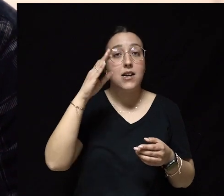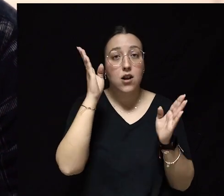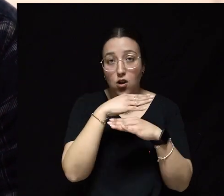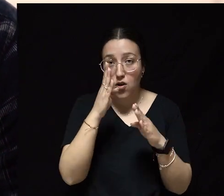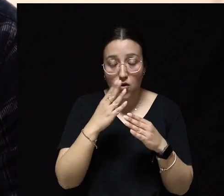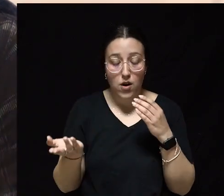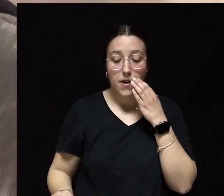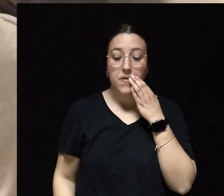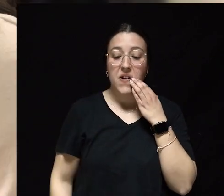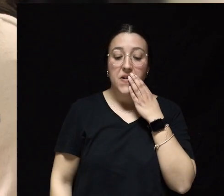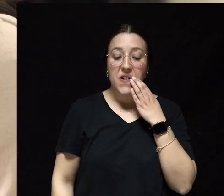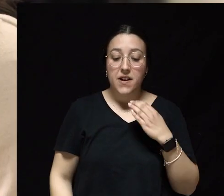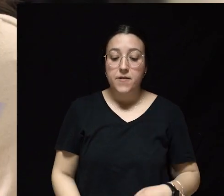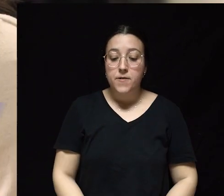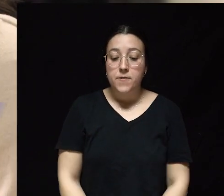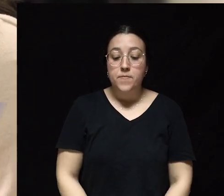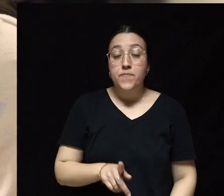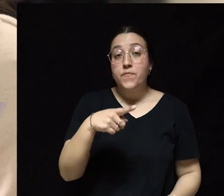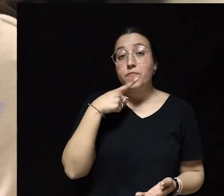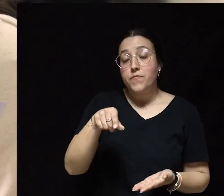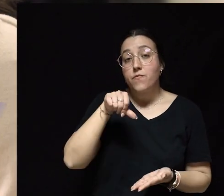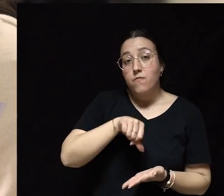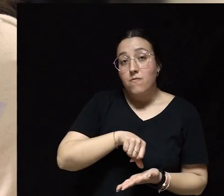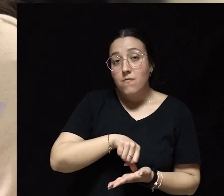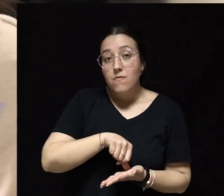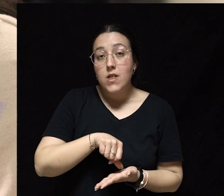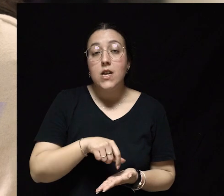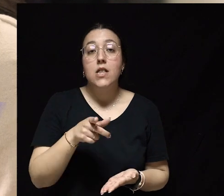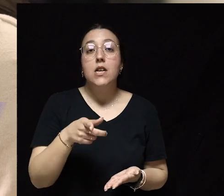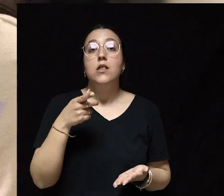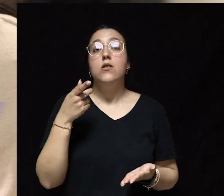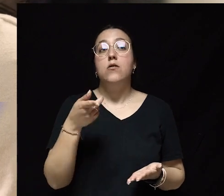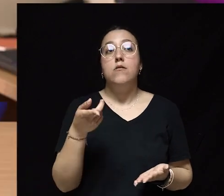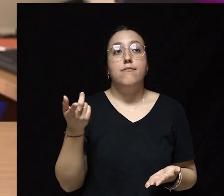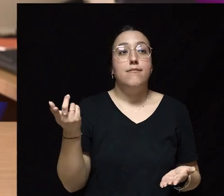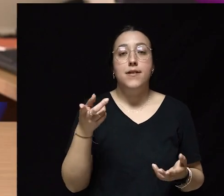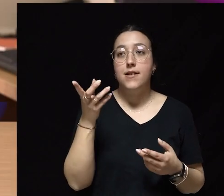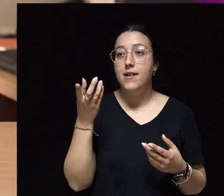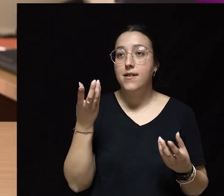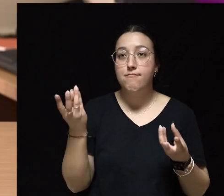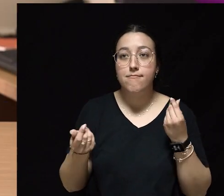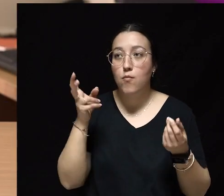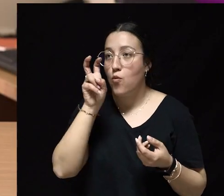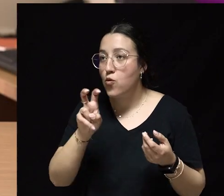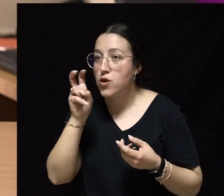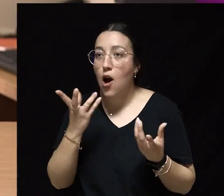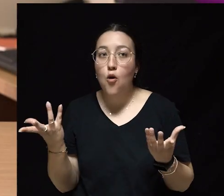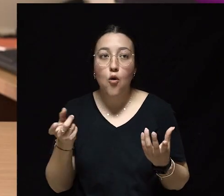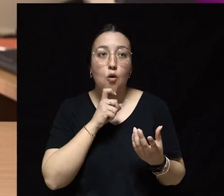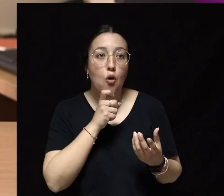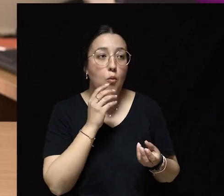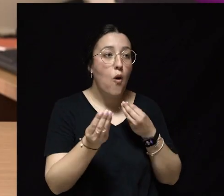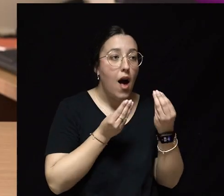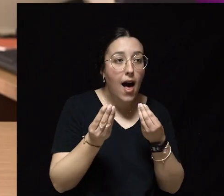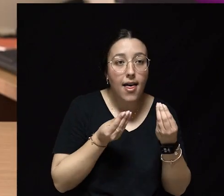de edificarlos. A ver, el centro se busca la vida para desarrollar toda